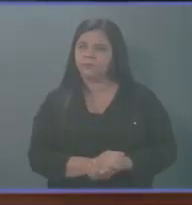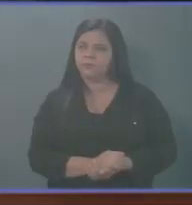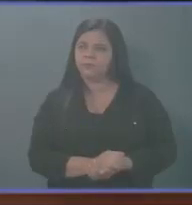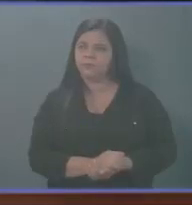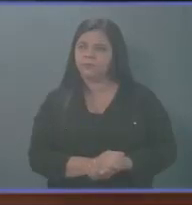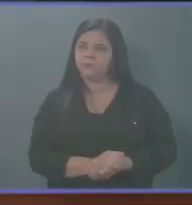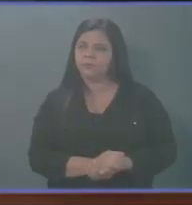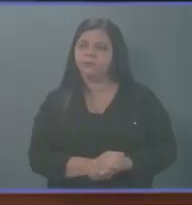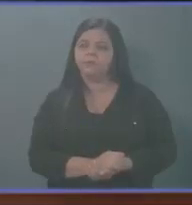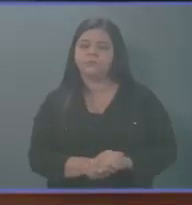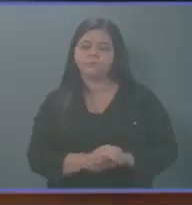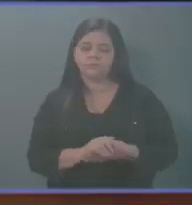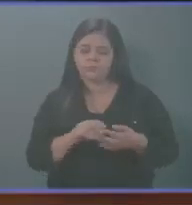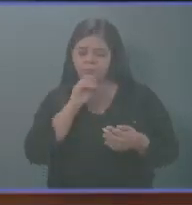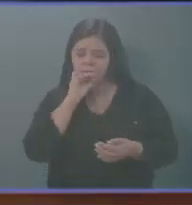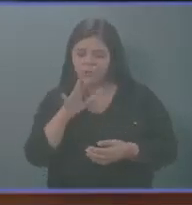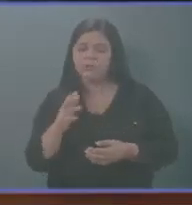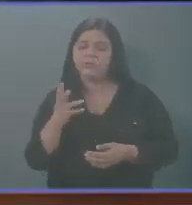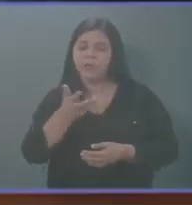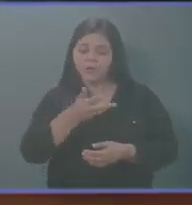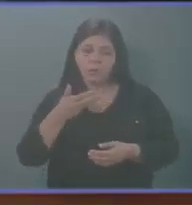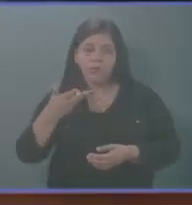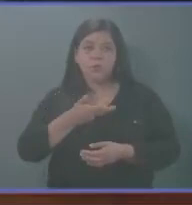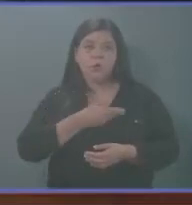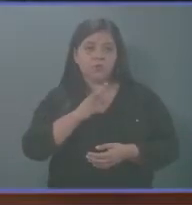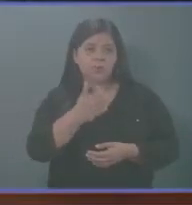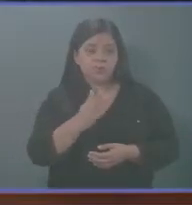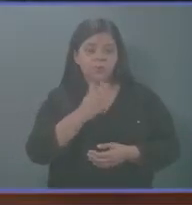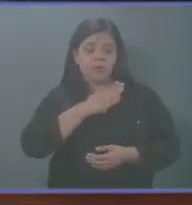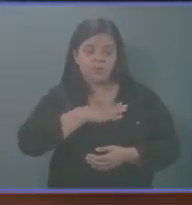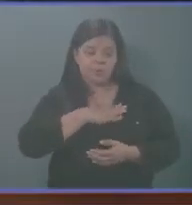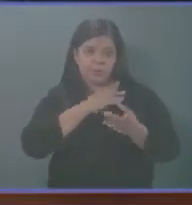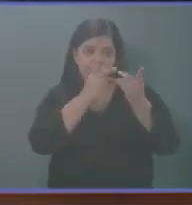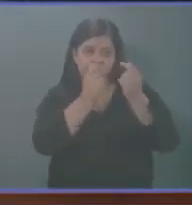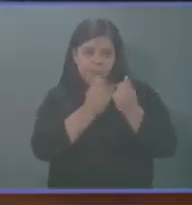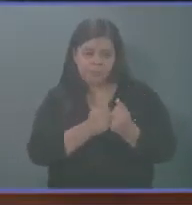que van a utilizar los recursos, que van,